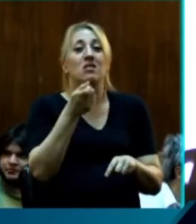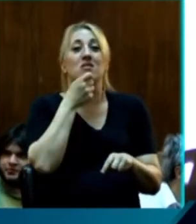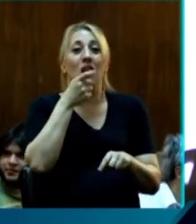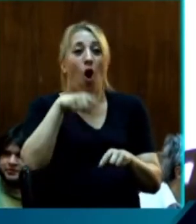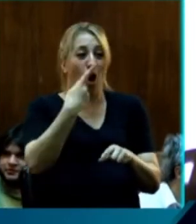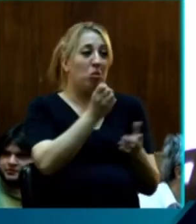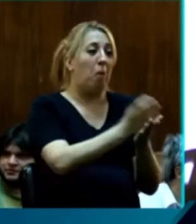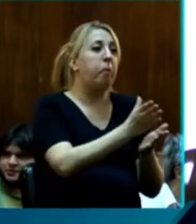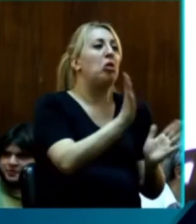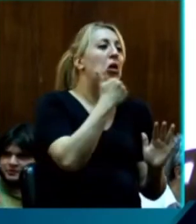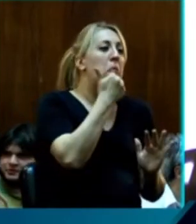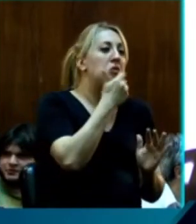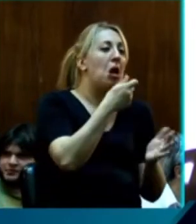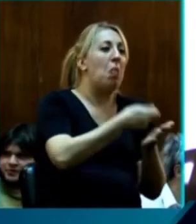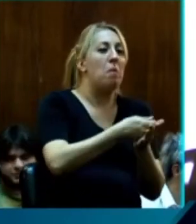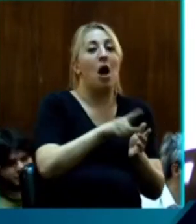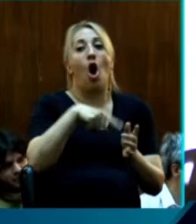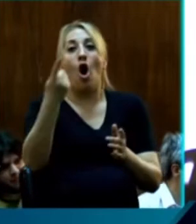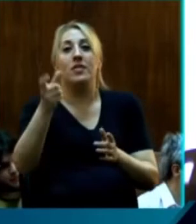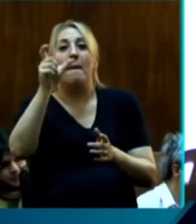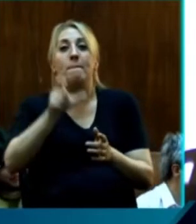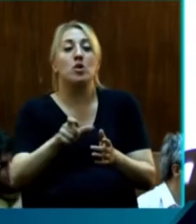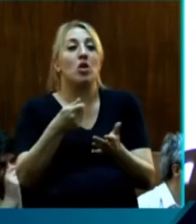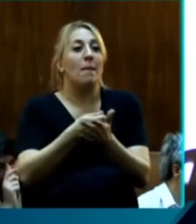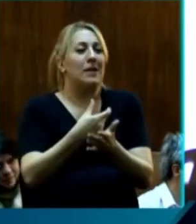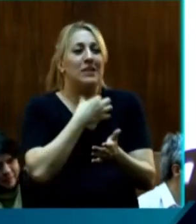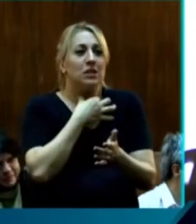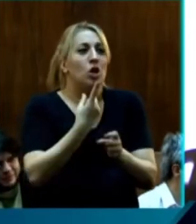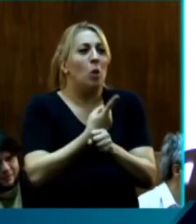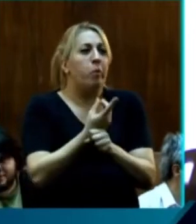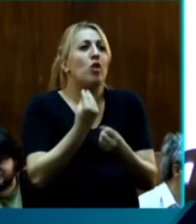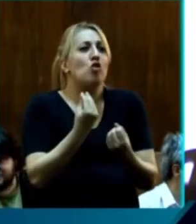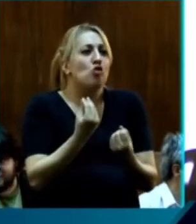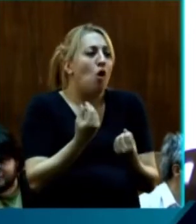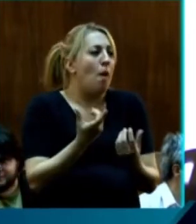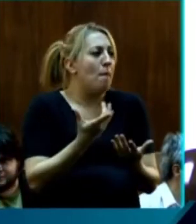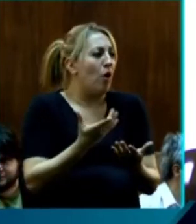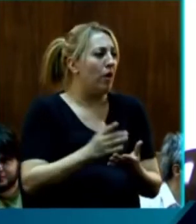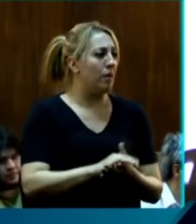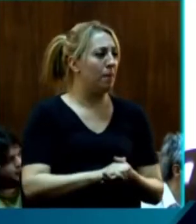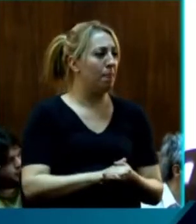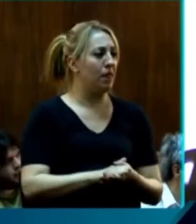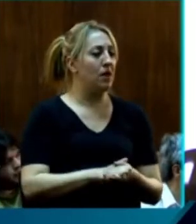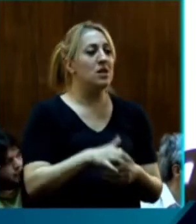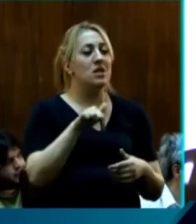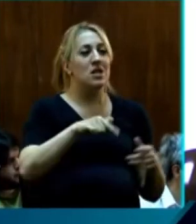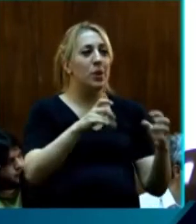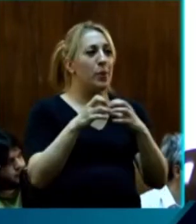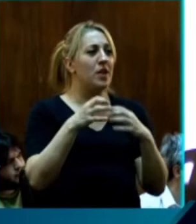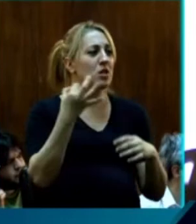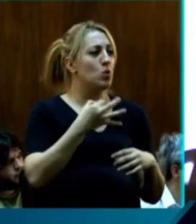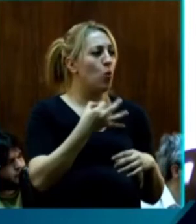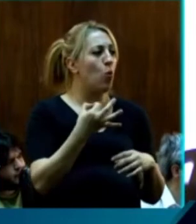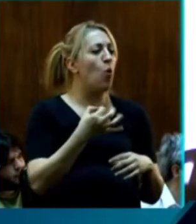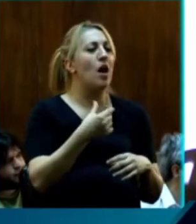manejar. Yo le pido al presidente que hagan silencio, veo un grupo ahí muy interesado de debate, que seguramente son los que quieren pagar